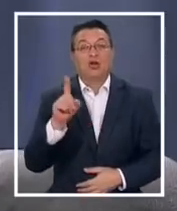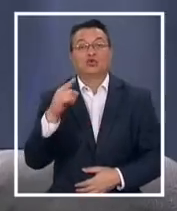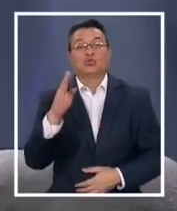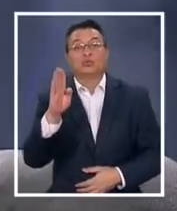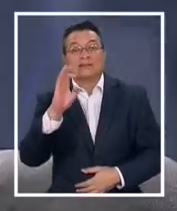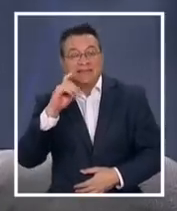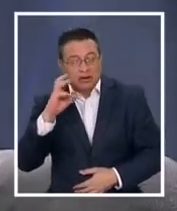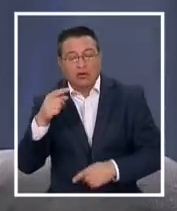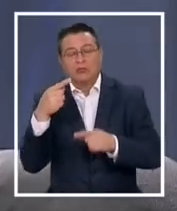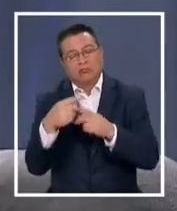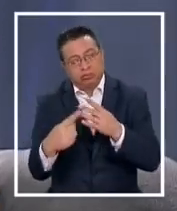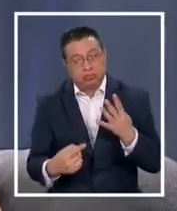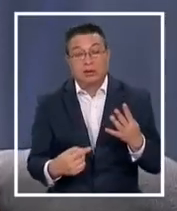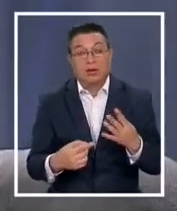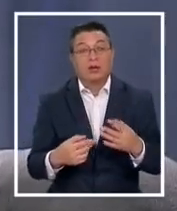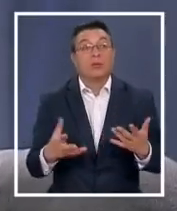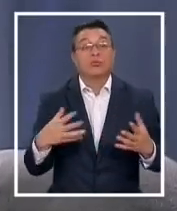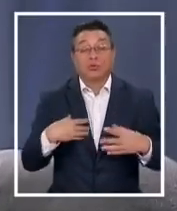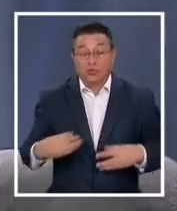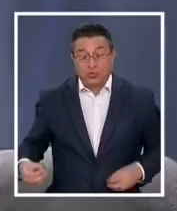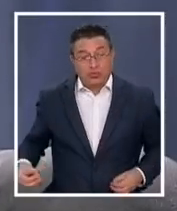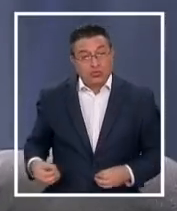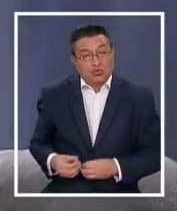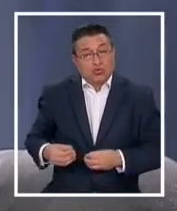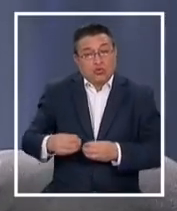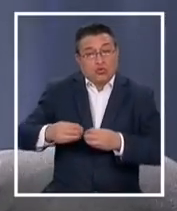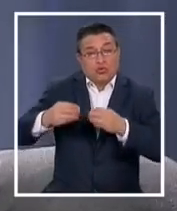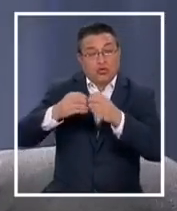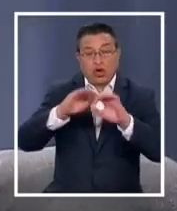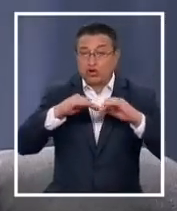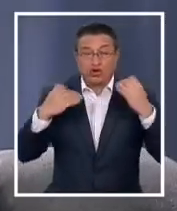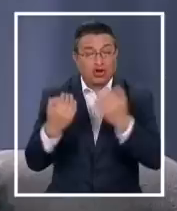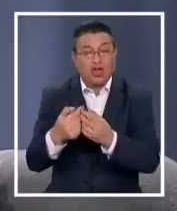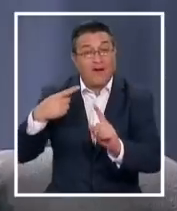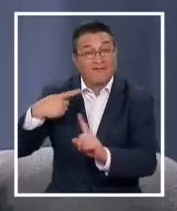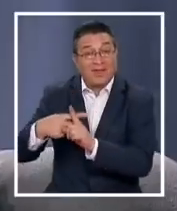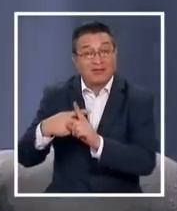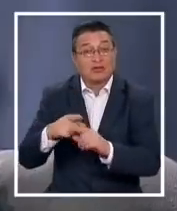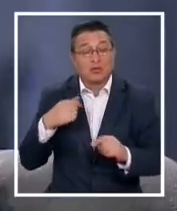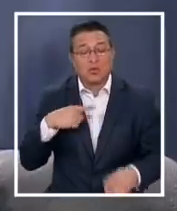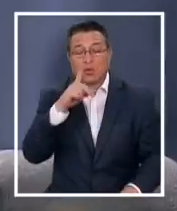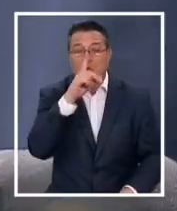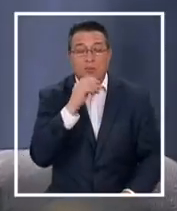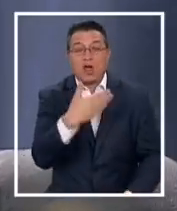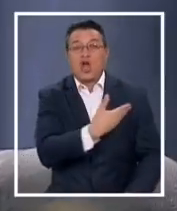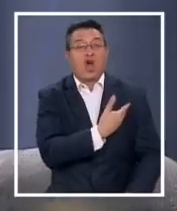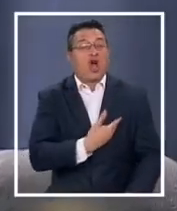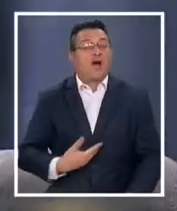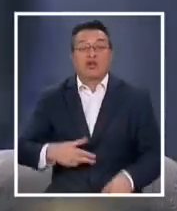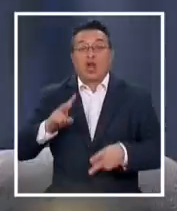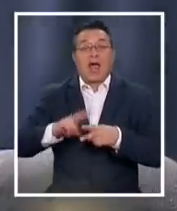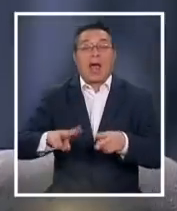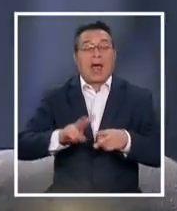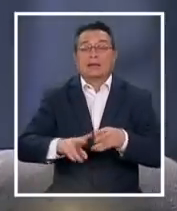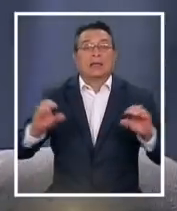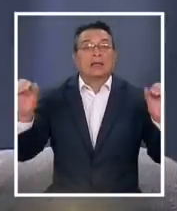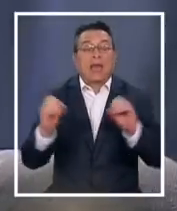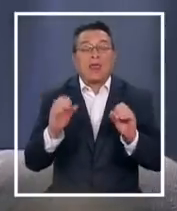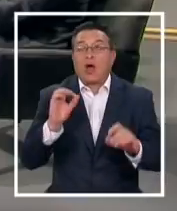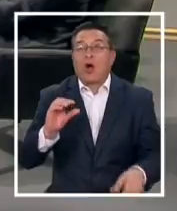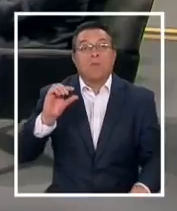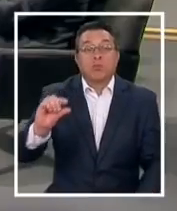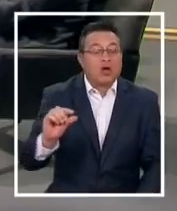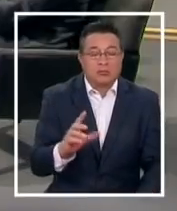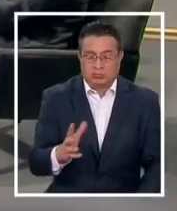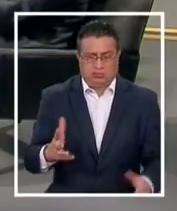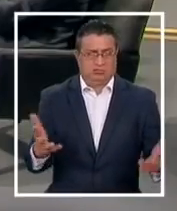Entonces, digamos, si uno suma todos estos beneficios, es como mezquino decir el gobierno no ha hecho nada o ha hecho muy poco. Y yo